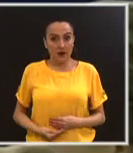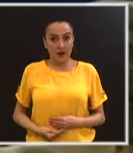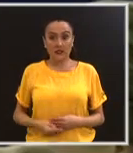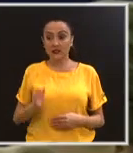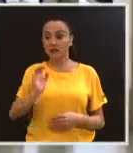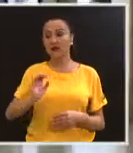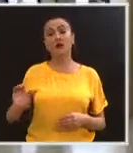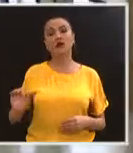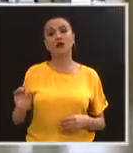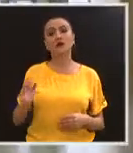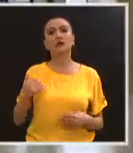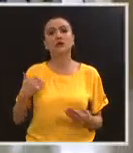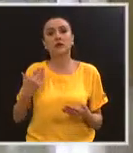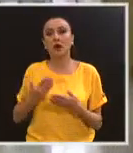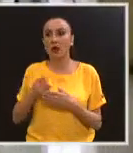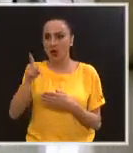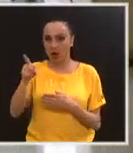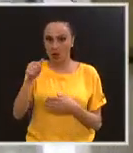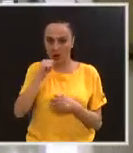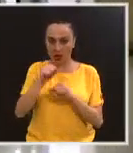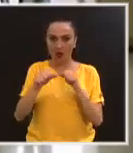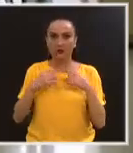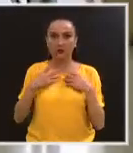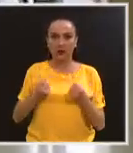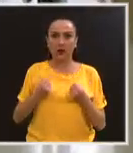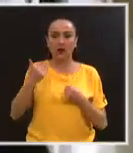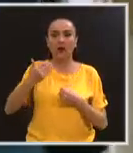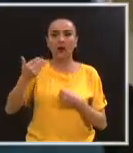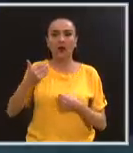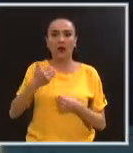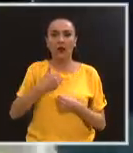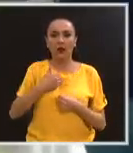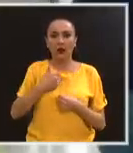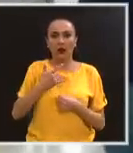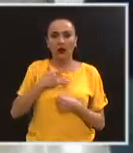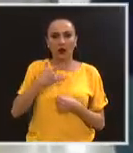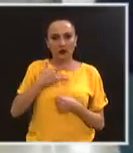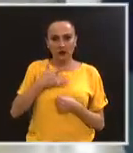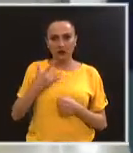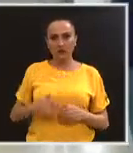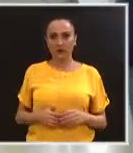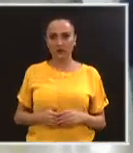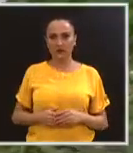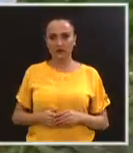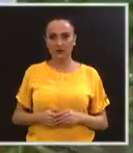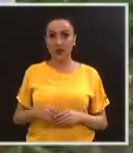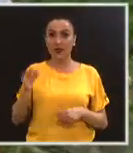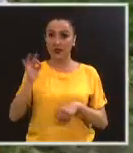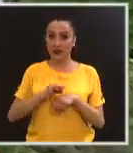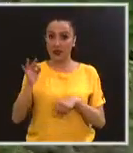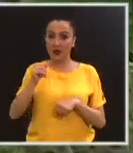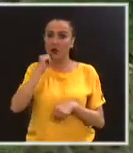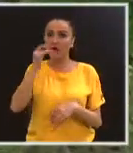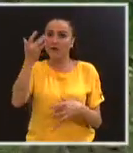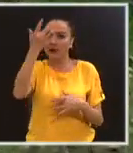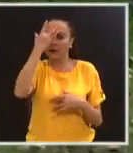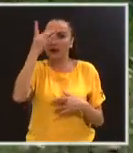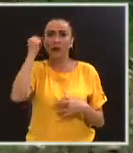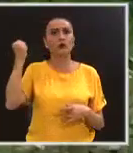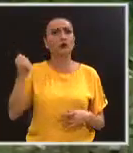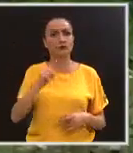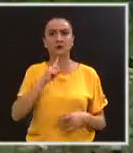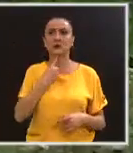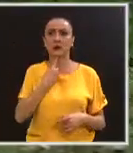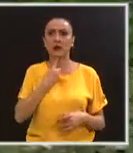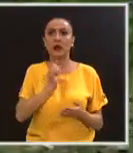niños que se acerquen a sus áreas de salud cuando presenten los primeros síntomas el dengue es una enfermedad muy seria